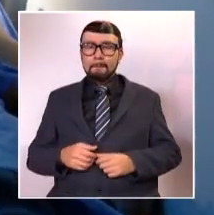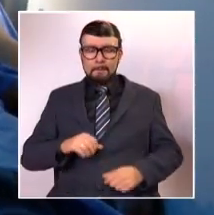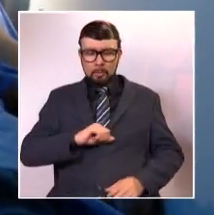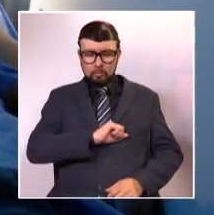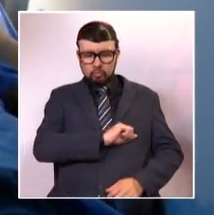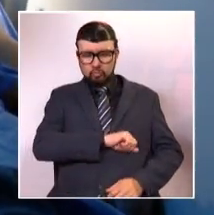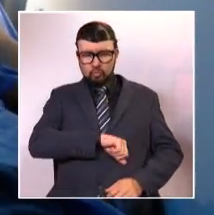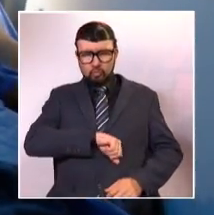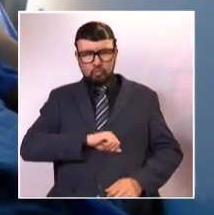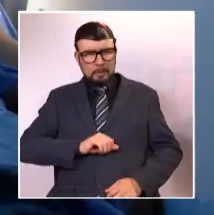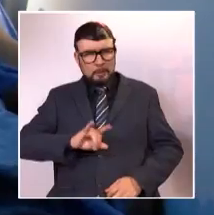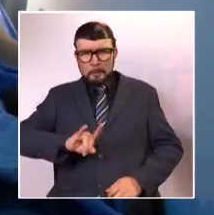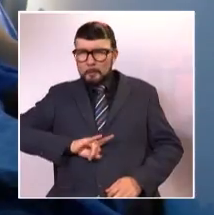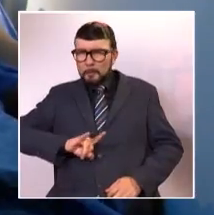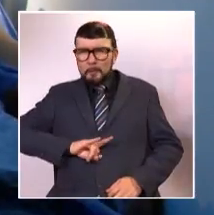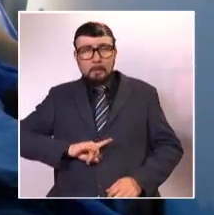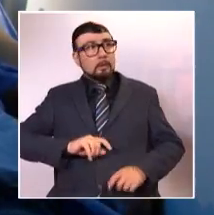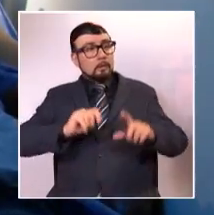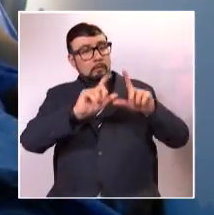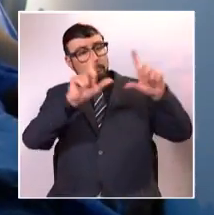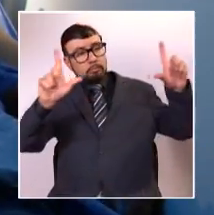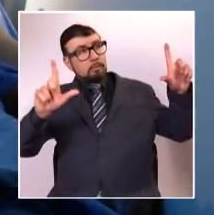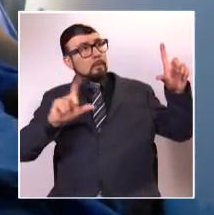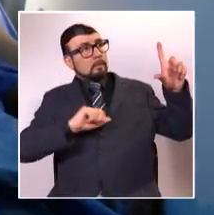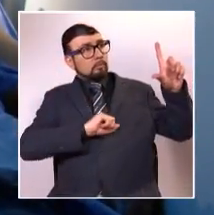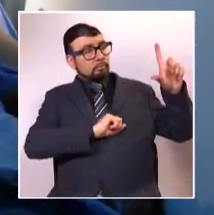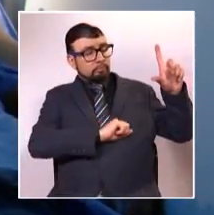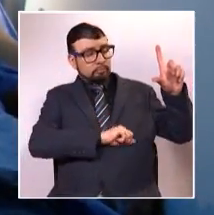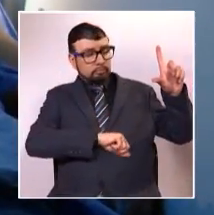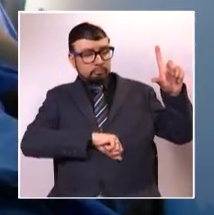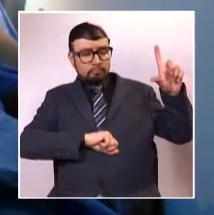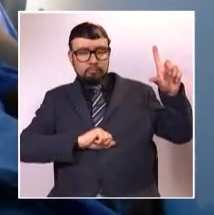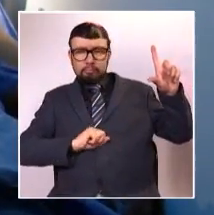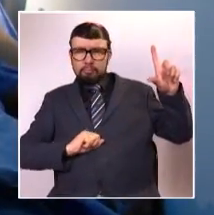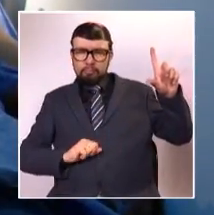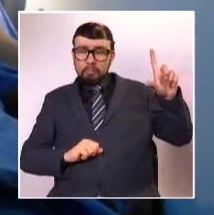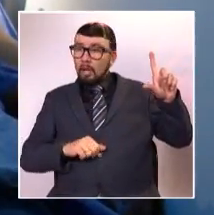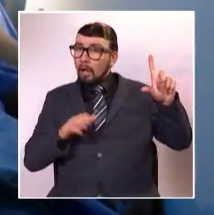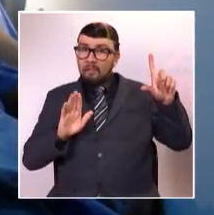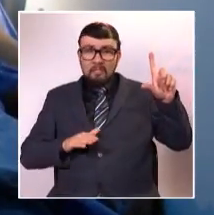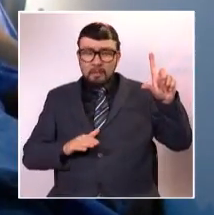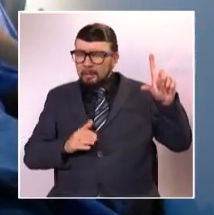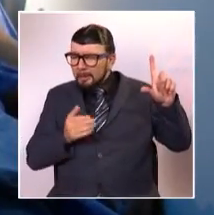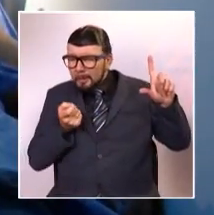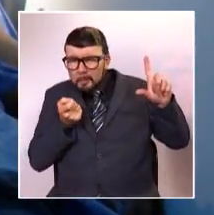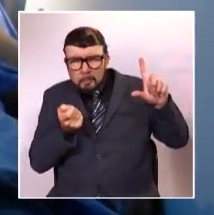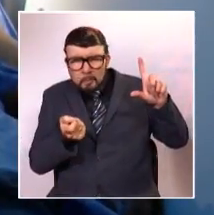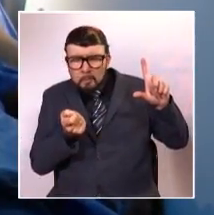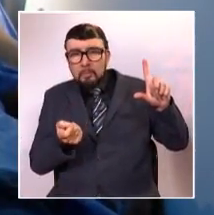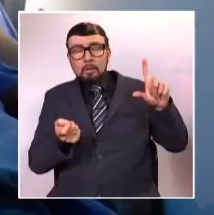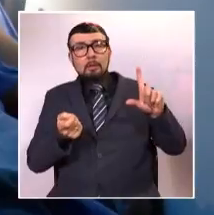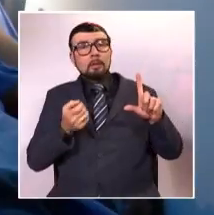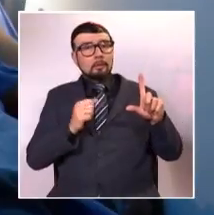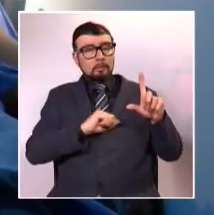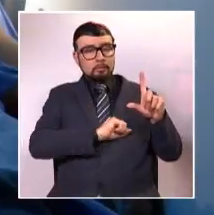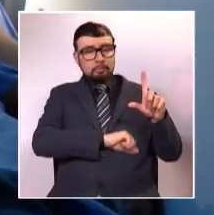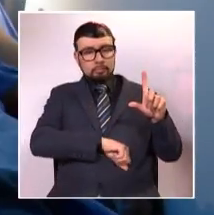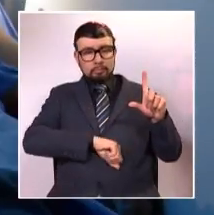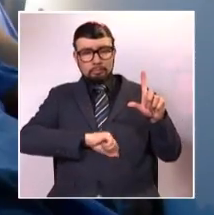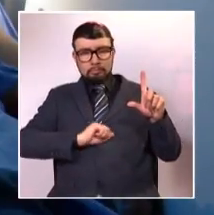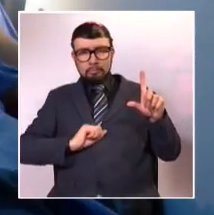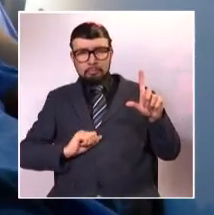resolución, o sea que nos define órganos que están muy superficiales, los ecos de sonido no son